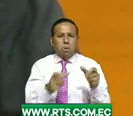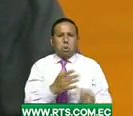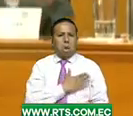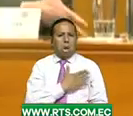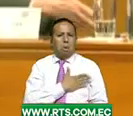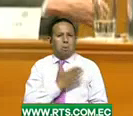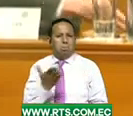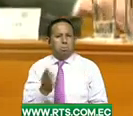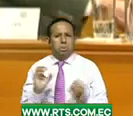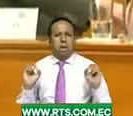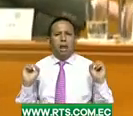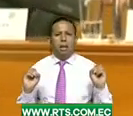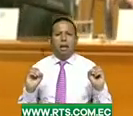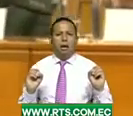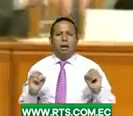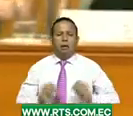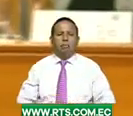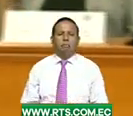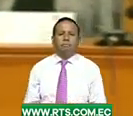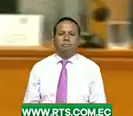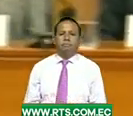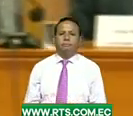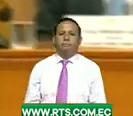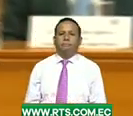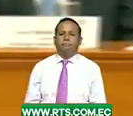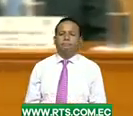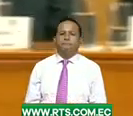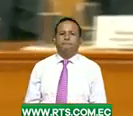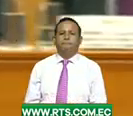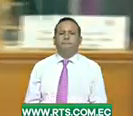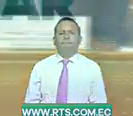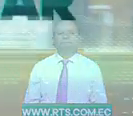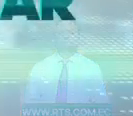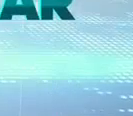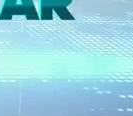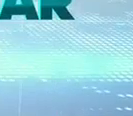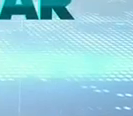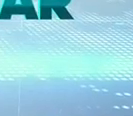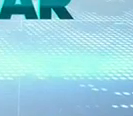ella. Informó Héctor Romero.